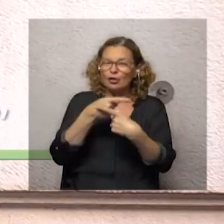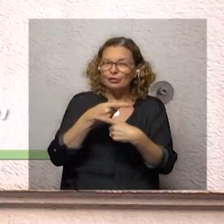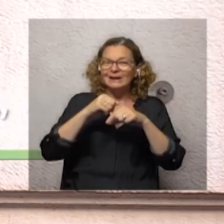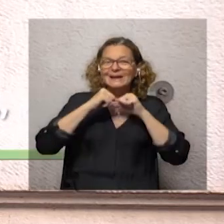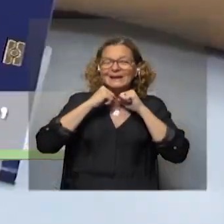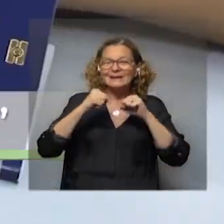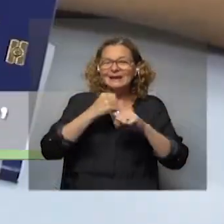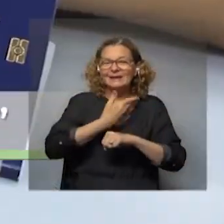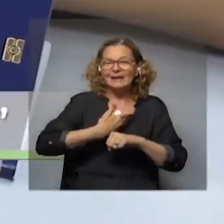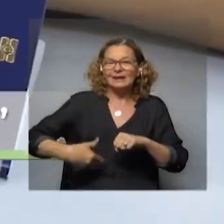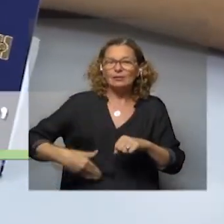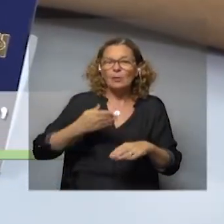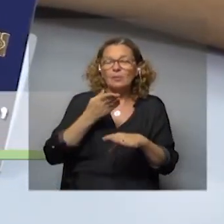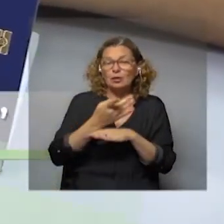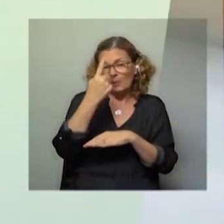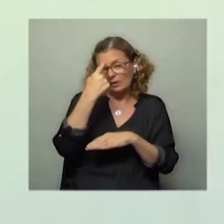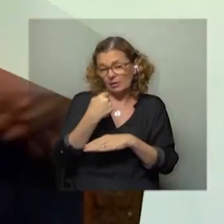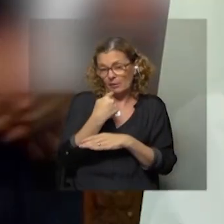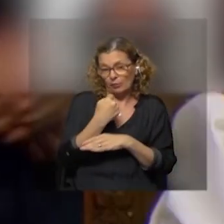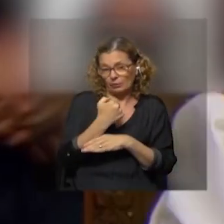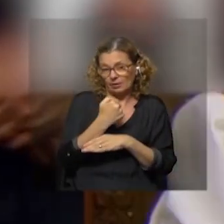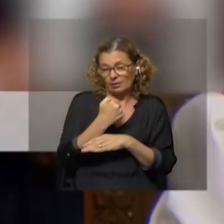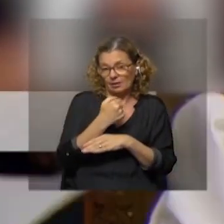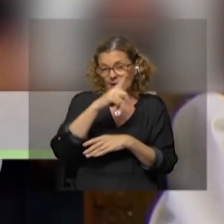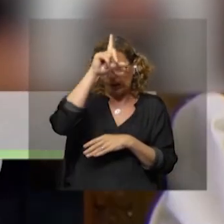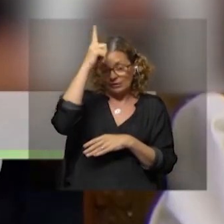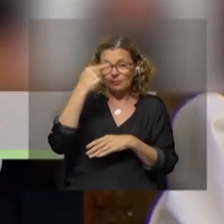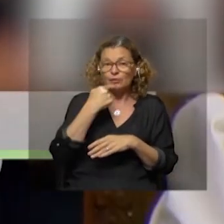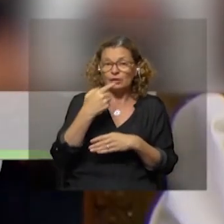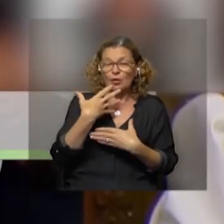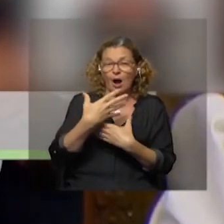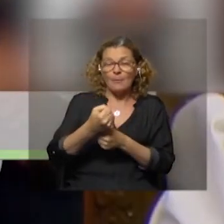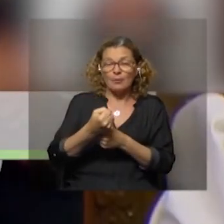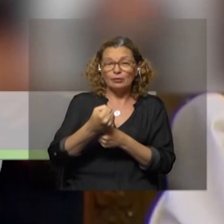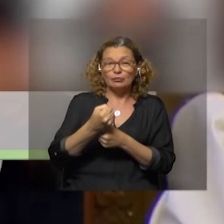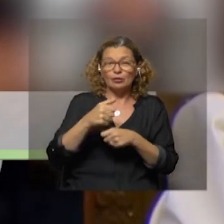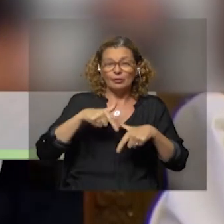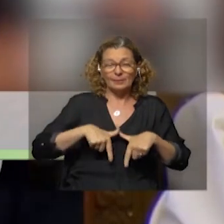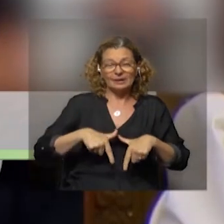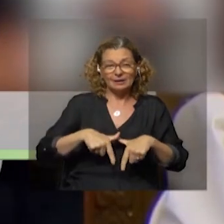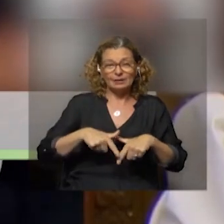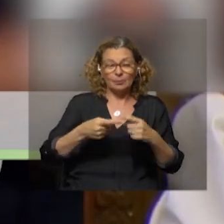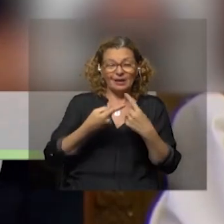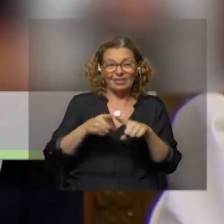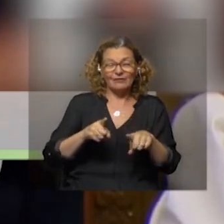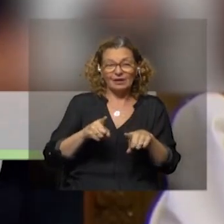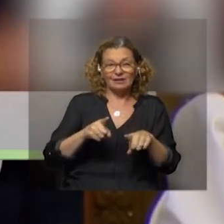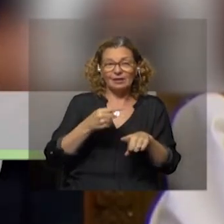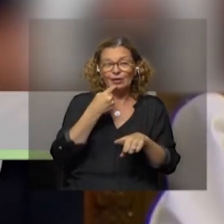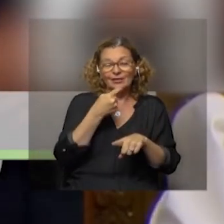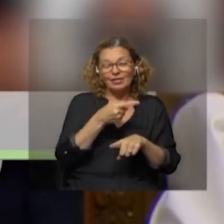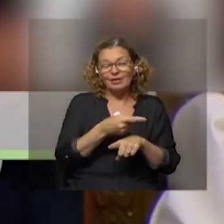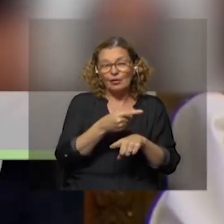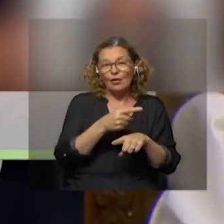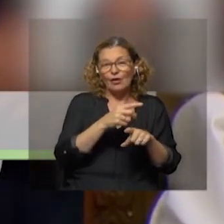secretaría de estado la que expidió el pasaporte de Merced la calle Pou respaldó el accionar de sus ministros pese a la diferencia entre lo afirmado en